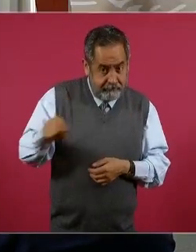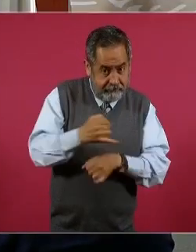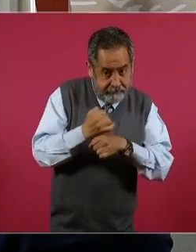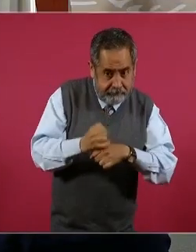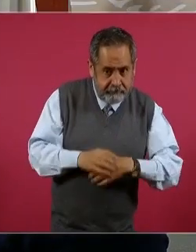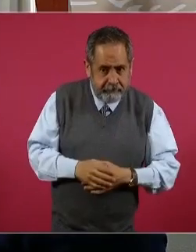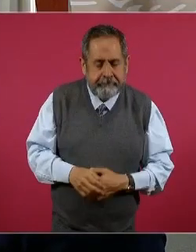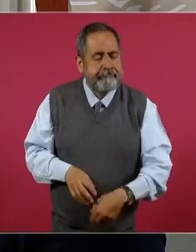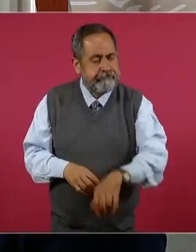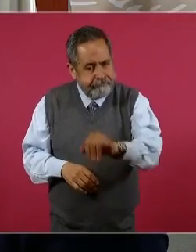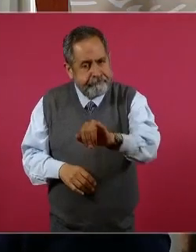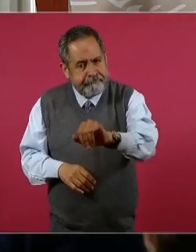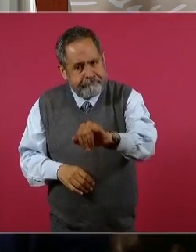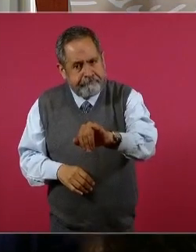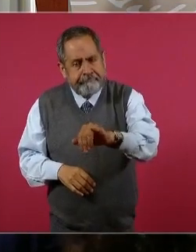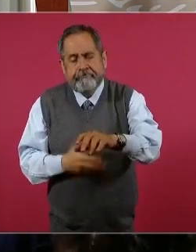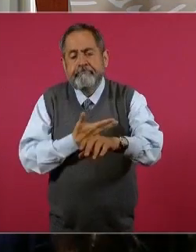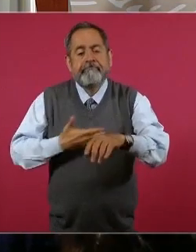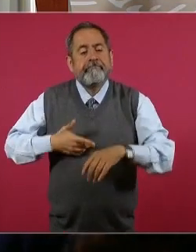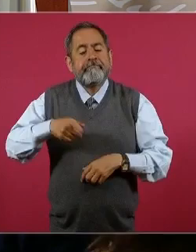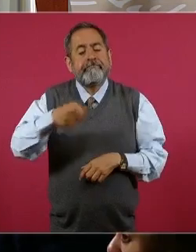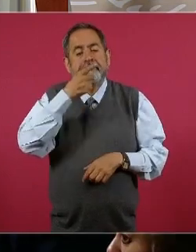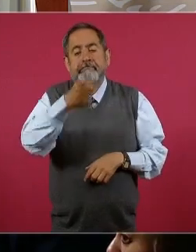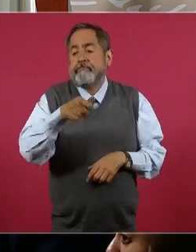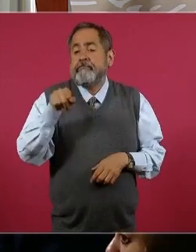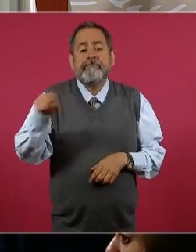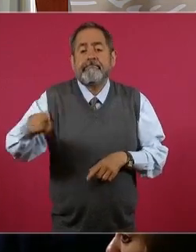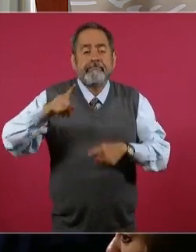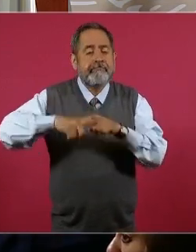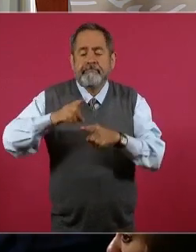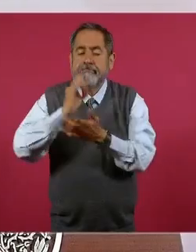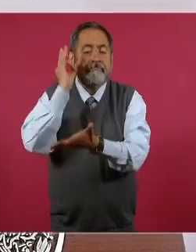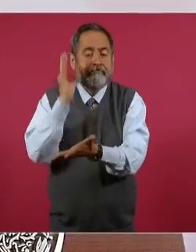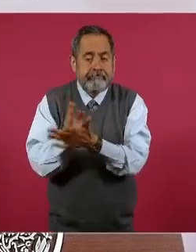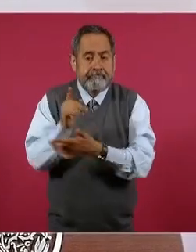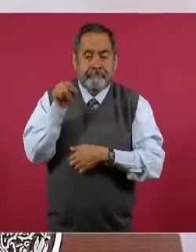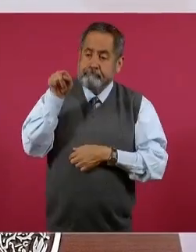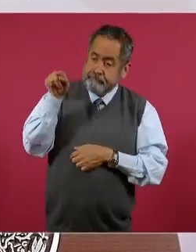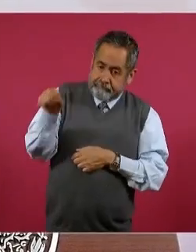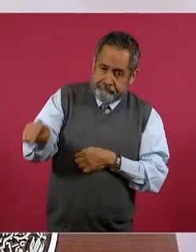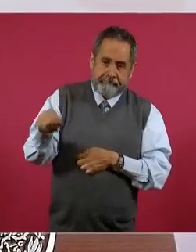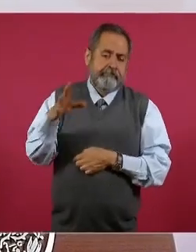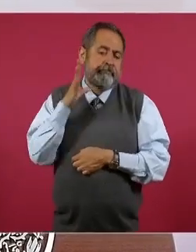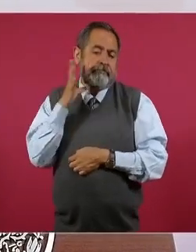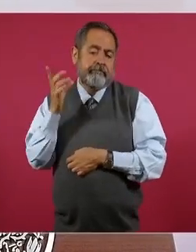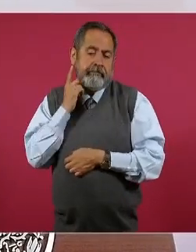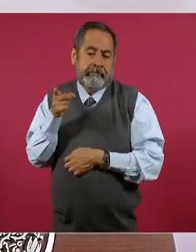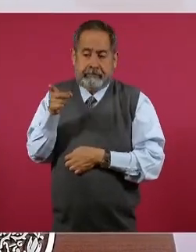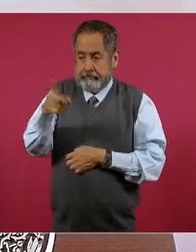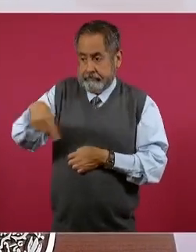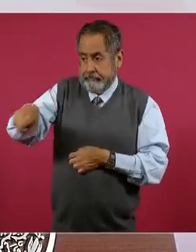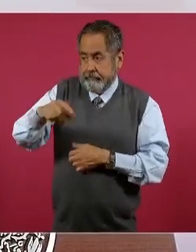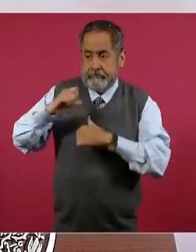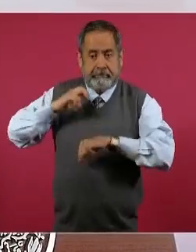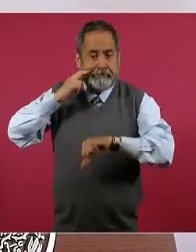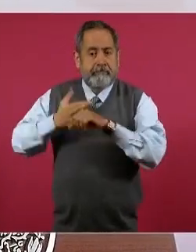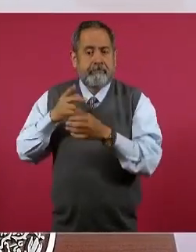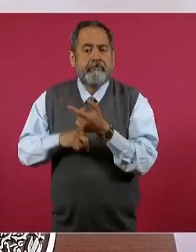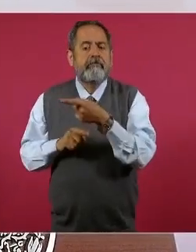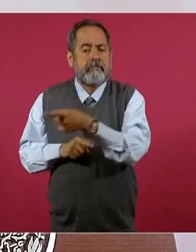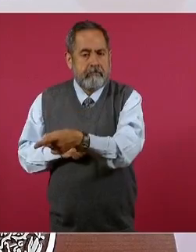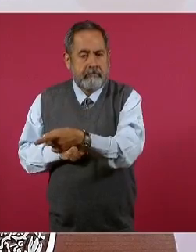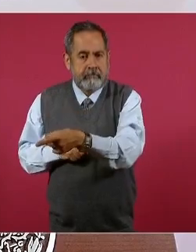que es facultad exclusiva de la Cámara de Diputados